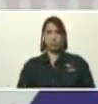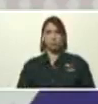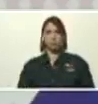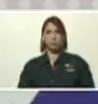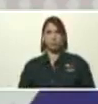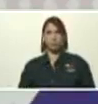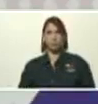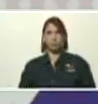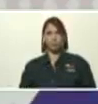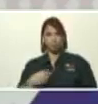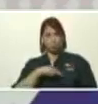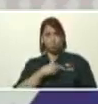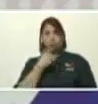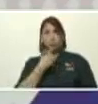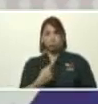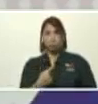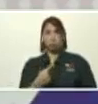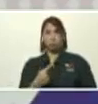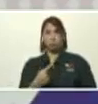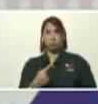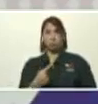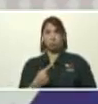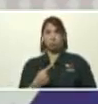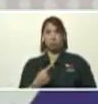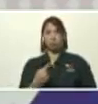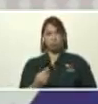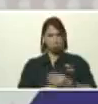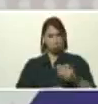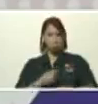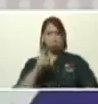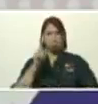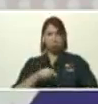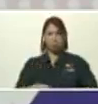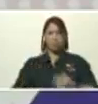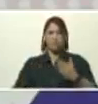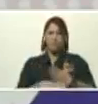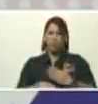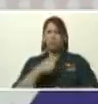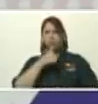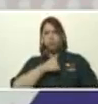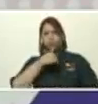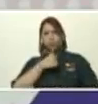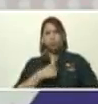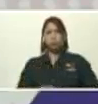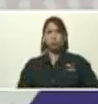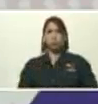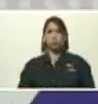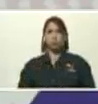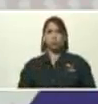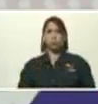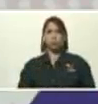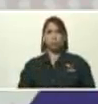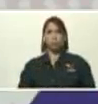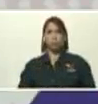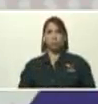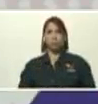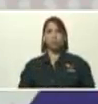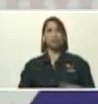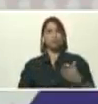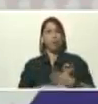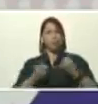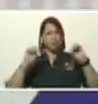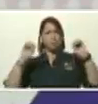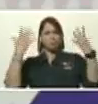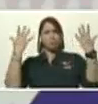lo dijimos y lo hicimos. Vamos a resistir, resistimos. Vamos a